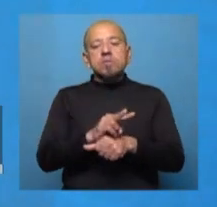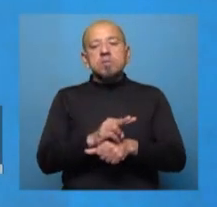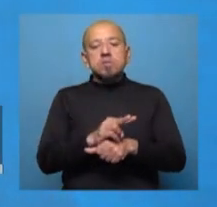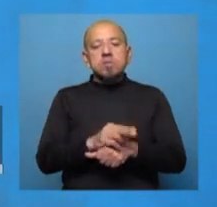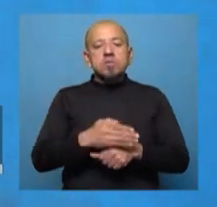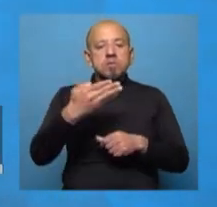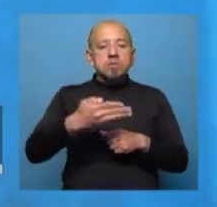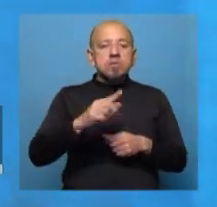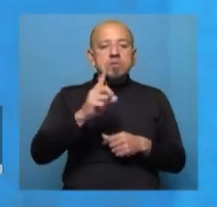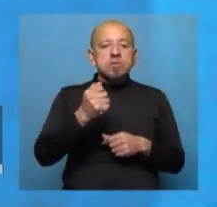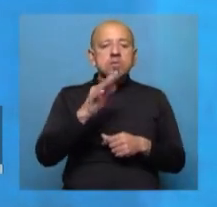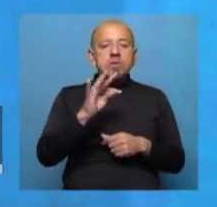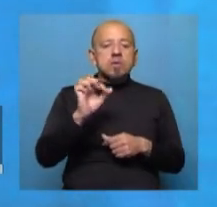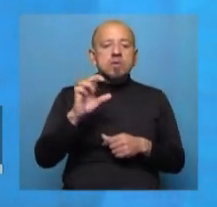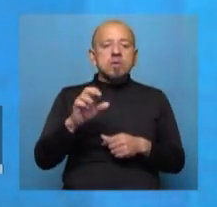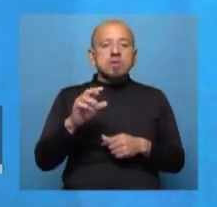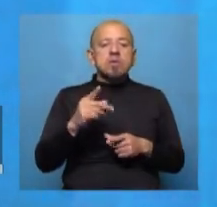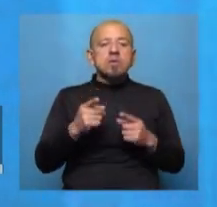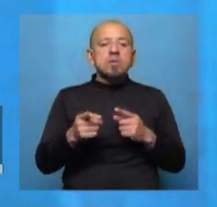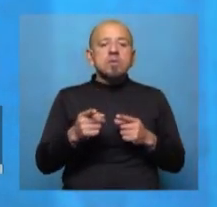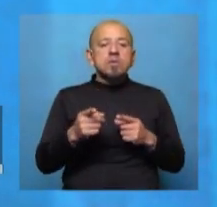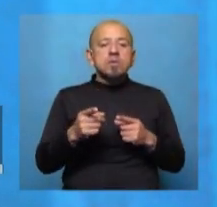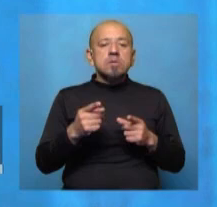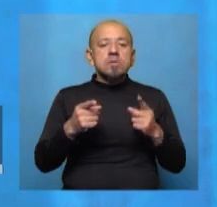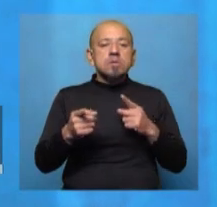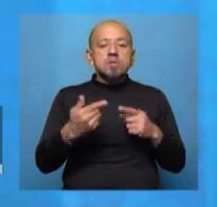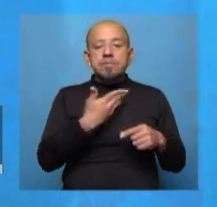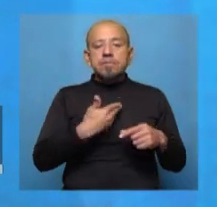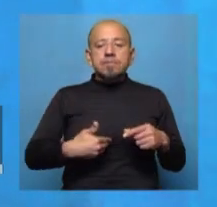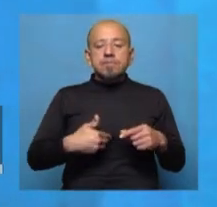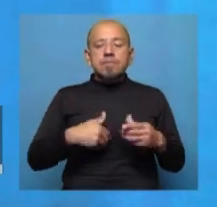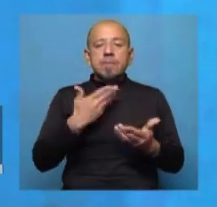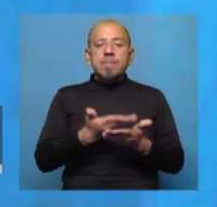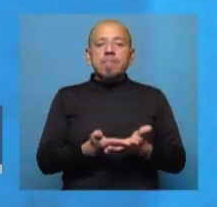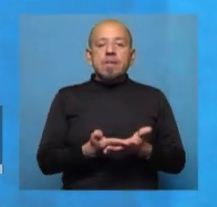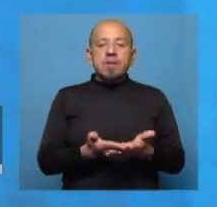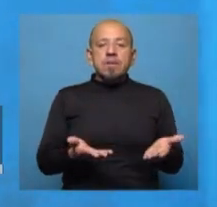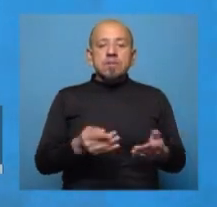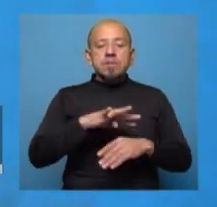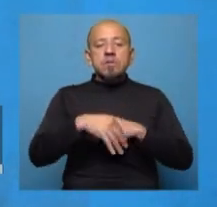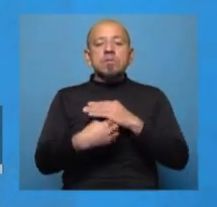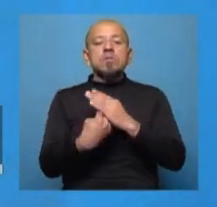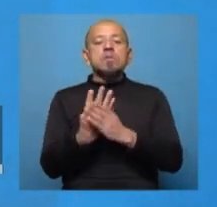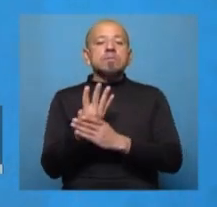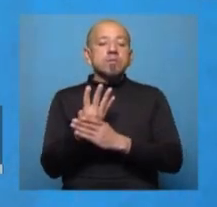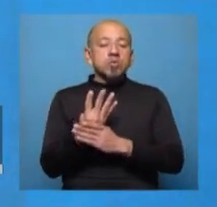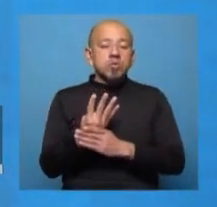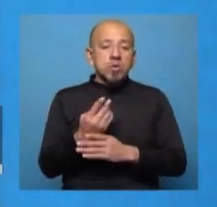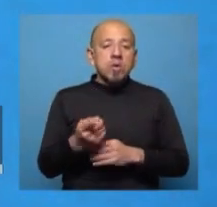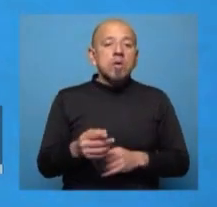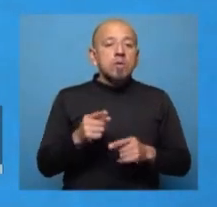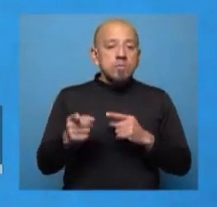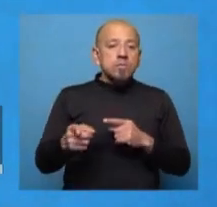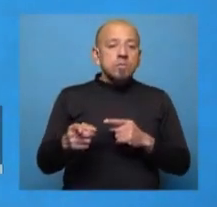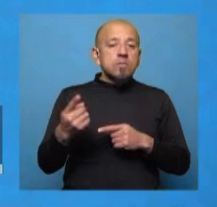Joseph blatter a nuestro país es bueno recordar que el presidente lo planteó en el marco del mercosur un mercosur que que por